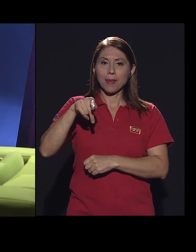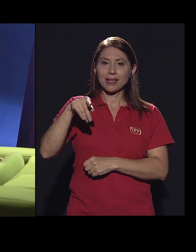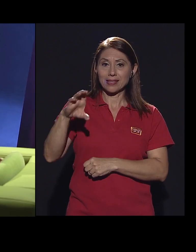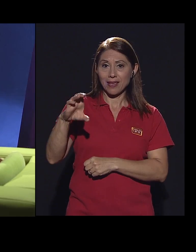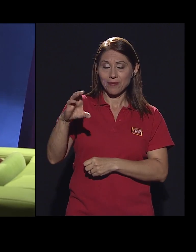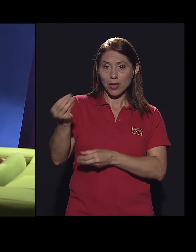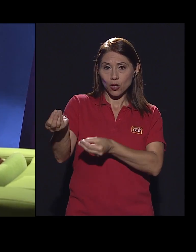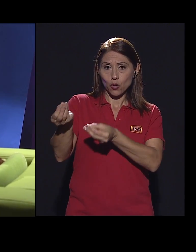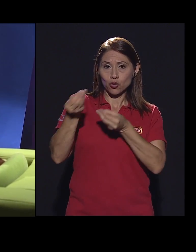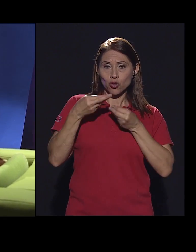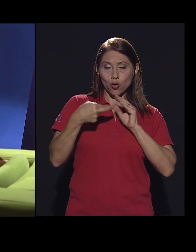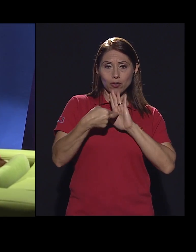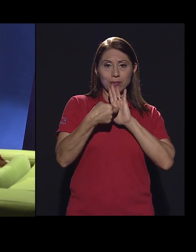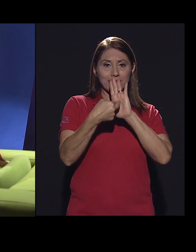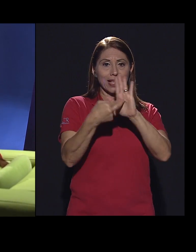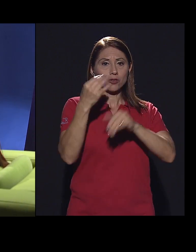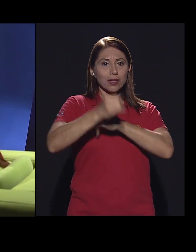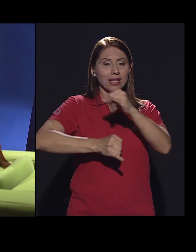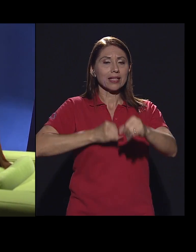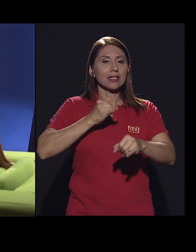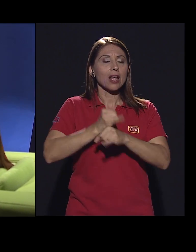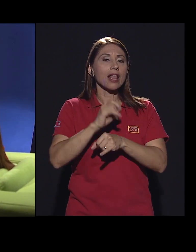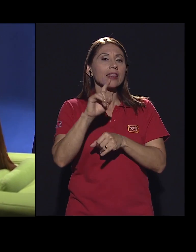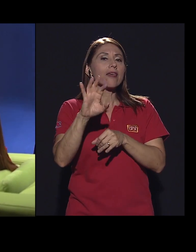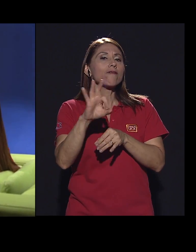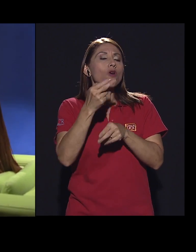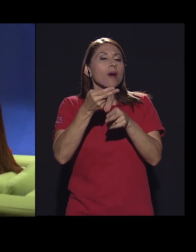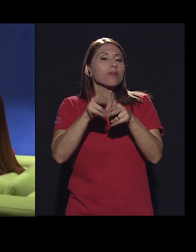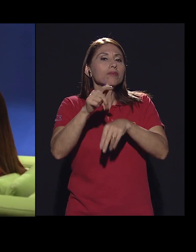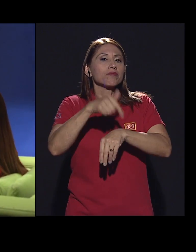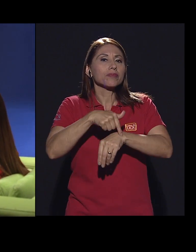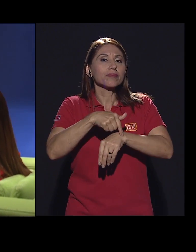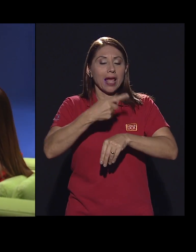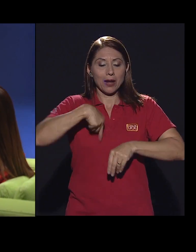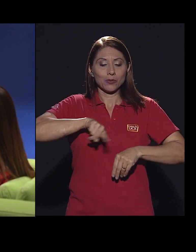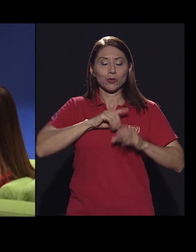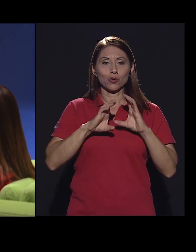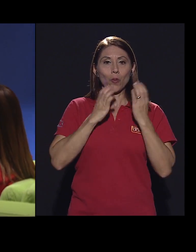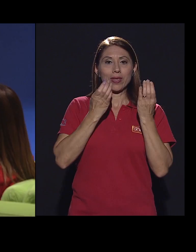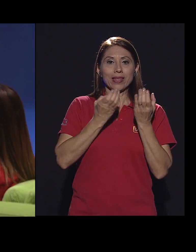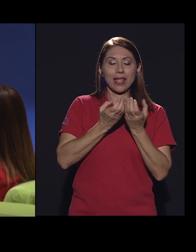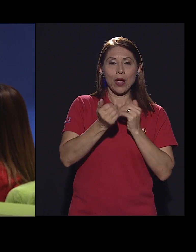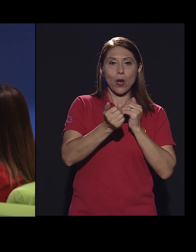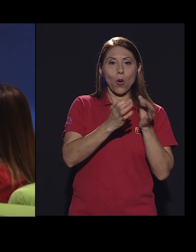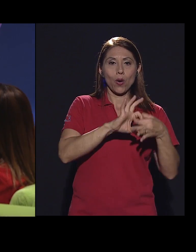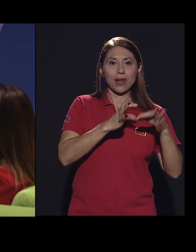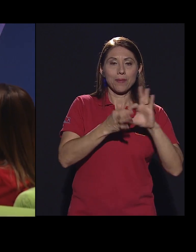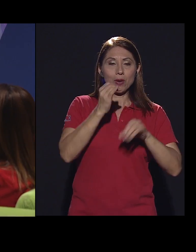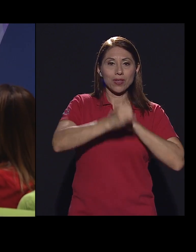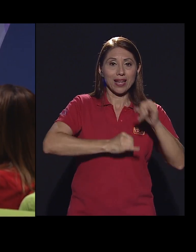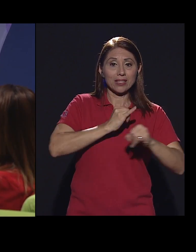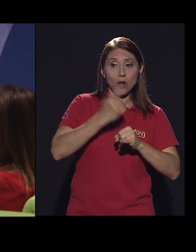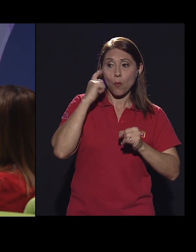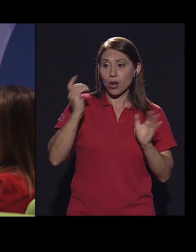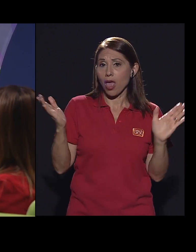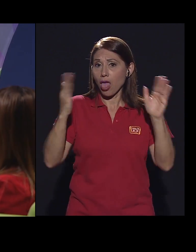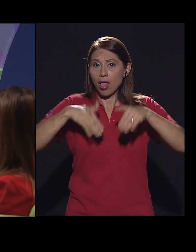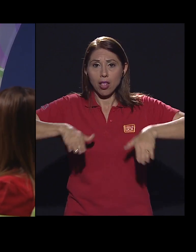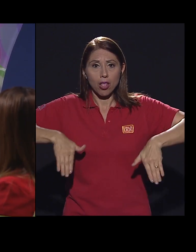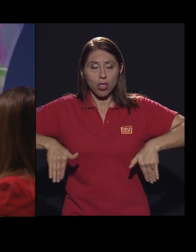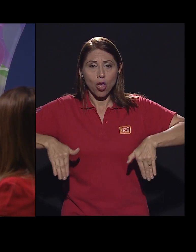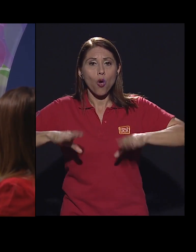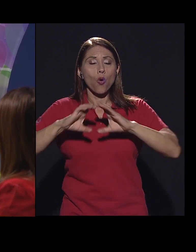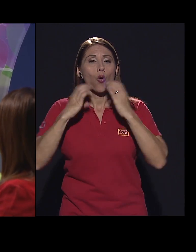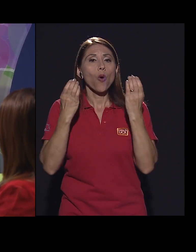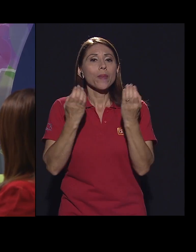IPC nos dio la representación internacional de manera transitoria al Comité Olímpico Nacional, porque lo idóneo es que exista un Comité Paralímpico